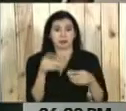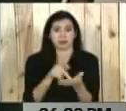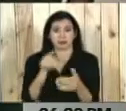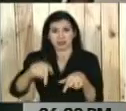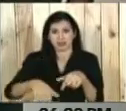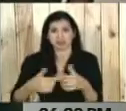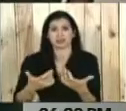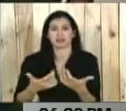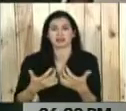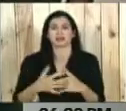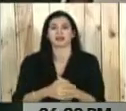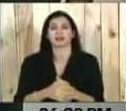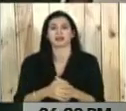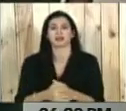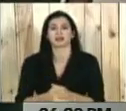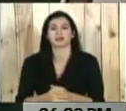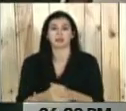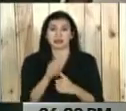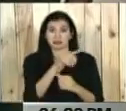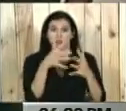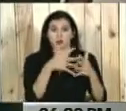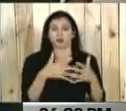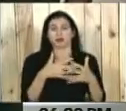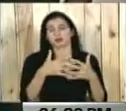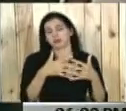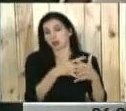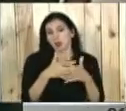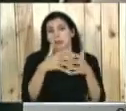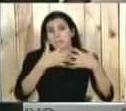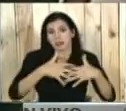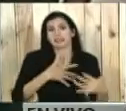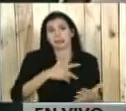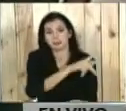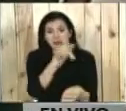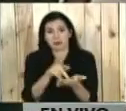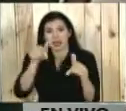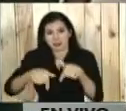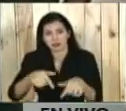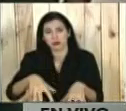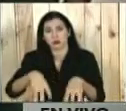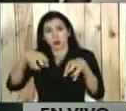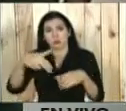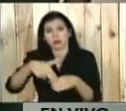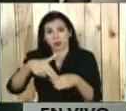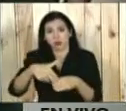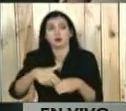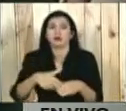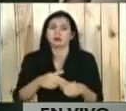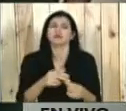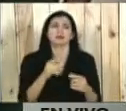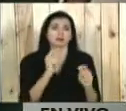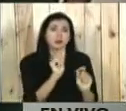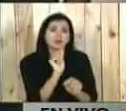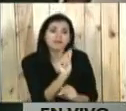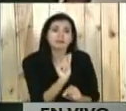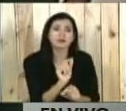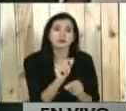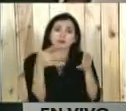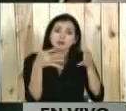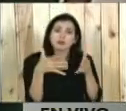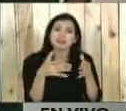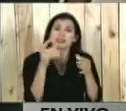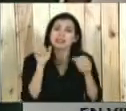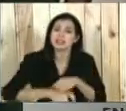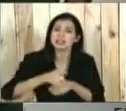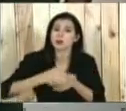la conveniencia, de la necesidad de la estabilidad del mercado petrolero. Dado que Estados Unidos se ha